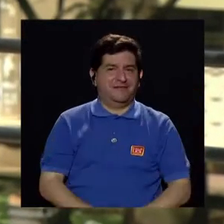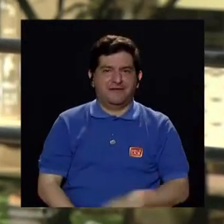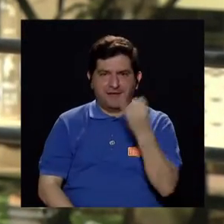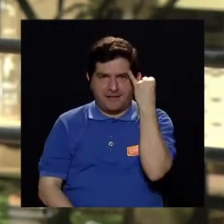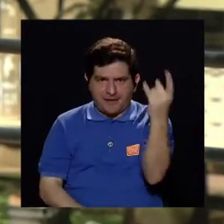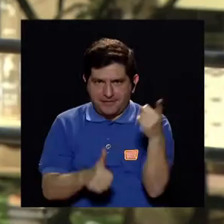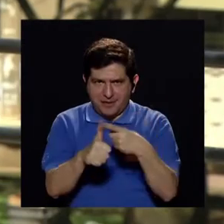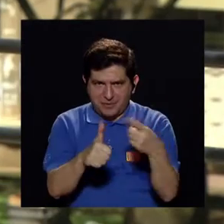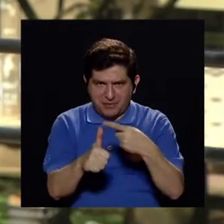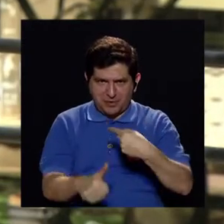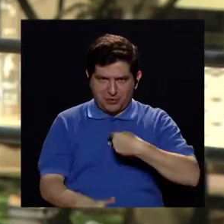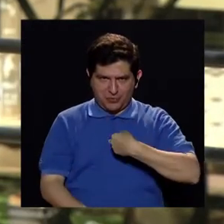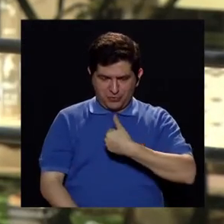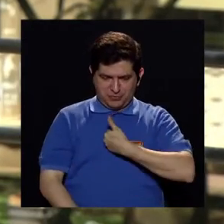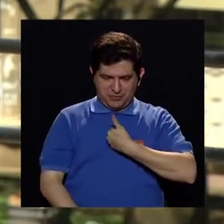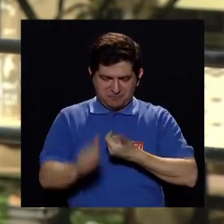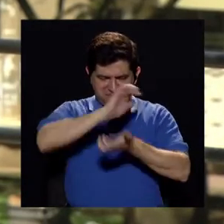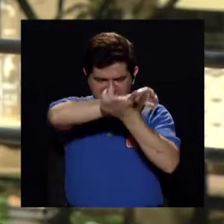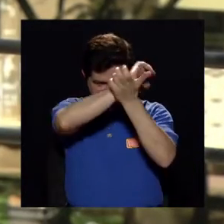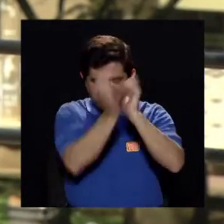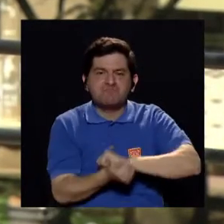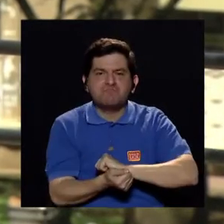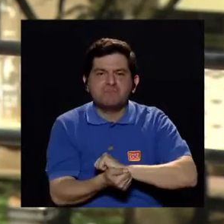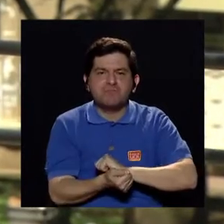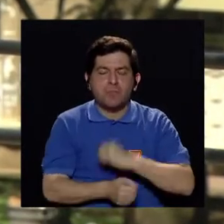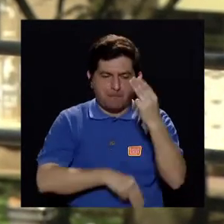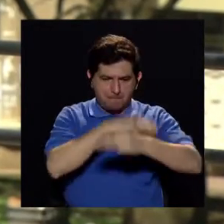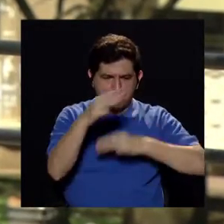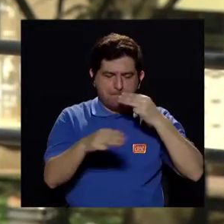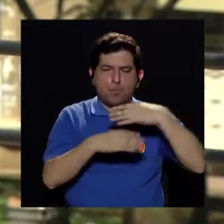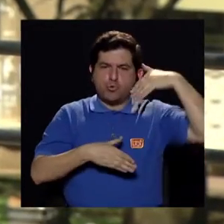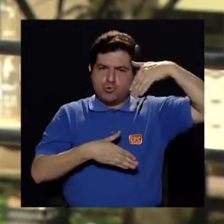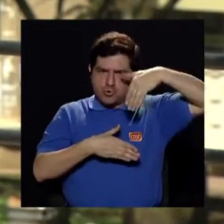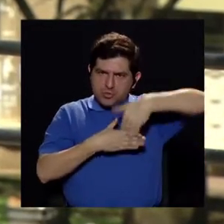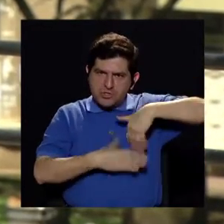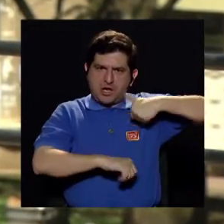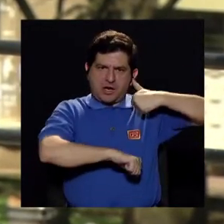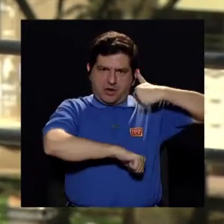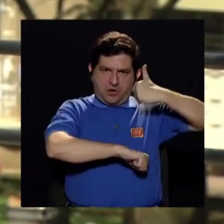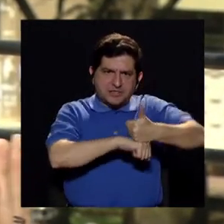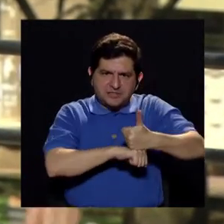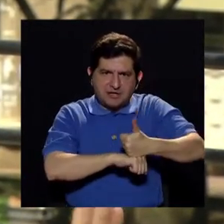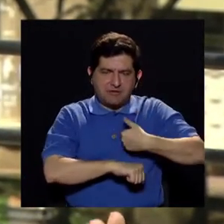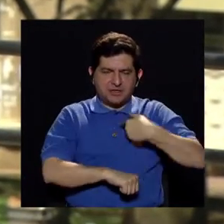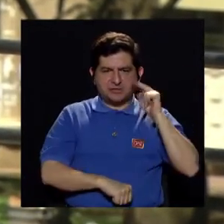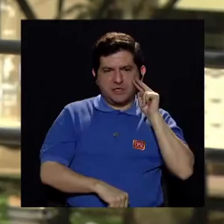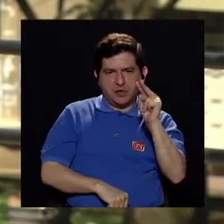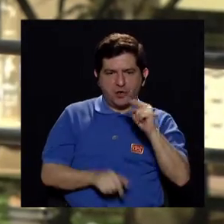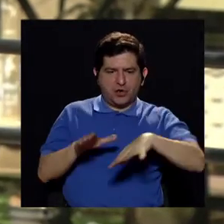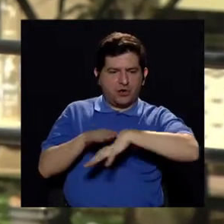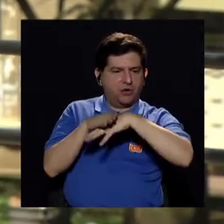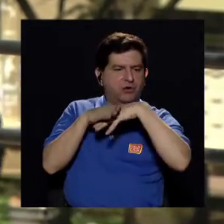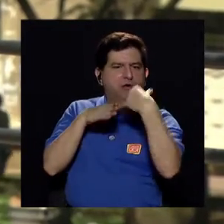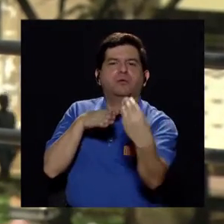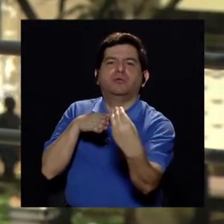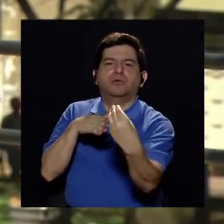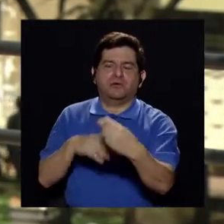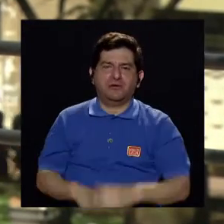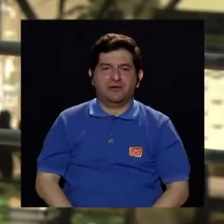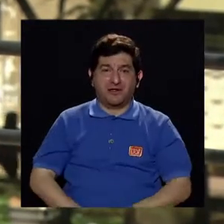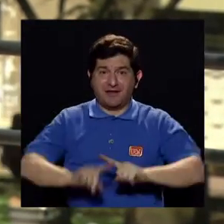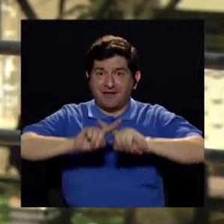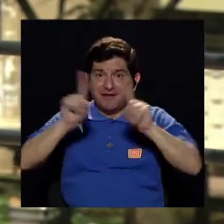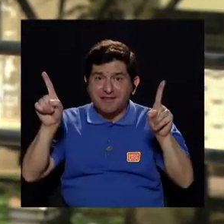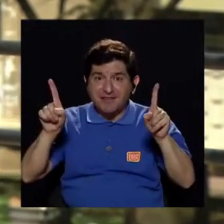idea es que primero me cambio a mí. Mi mundo interno va a determinar lo que veo afuera. Esa es la